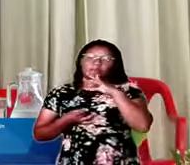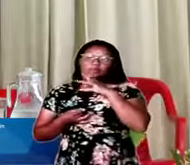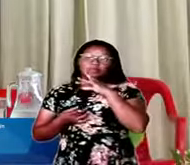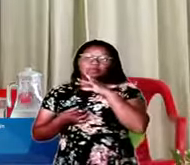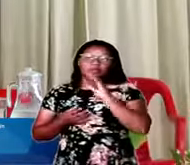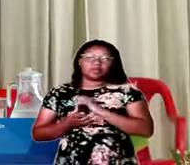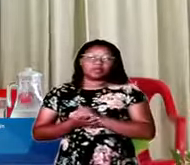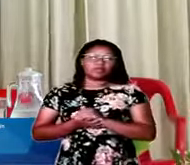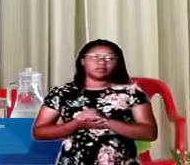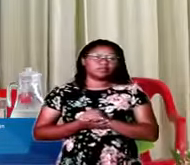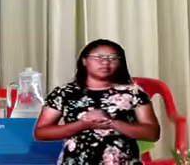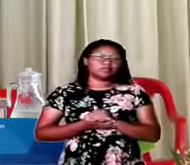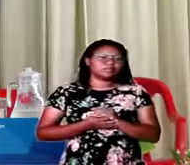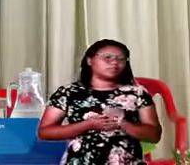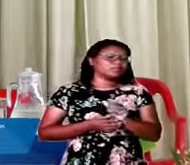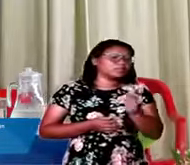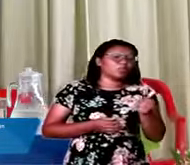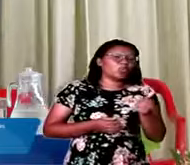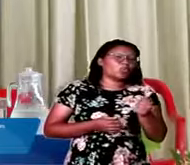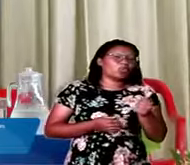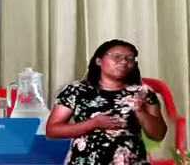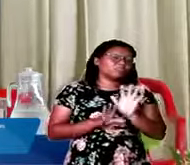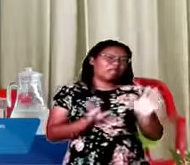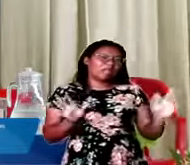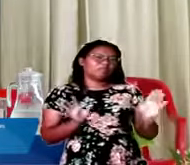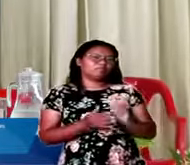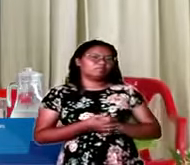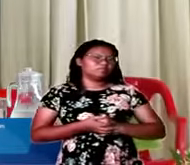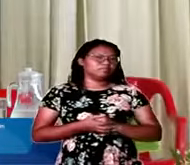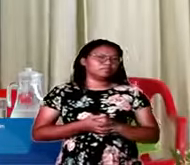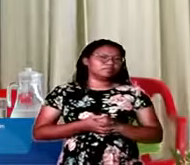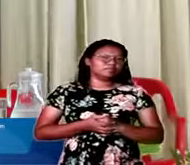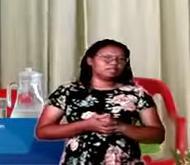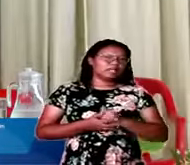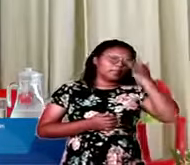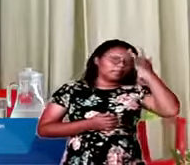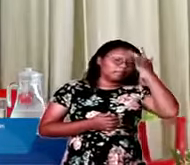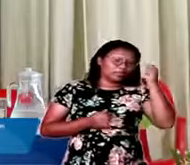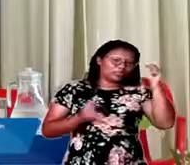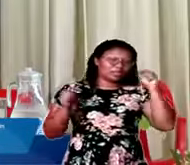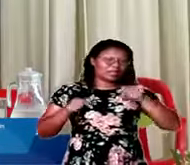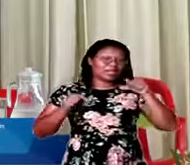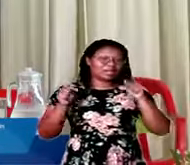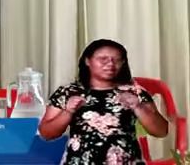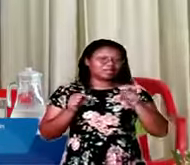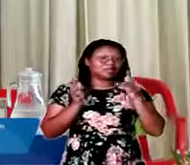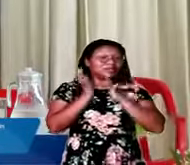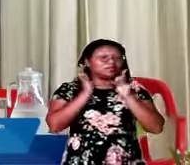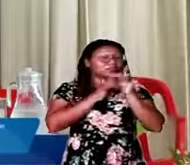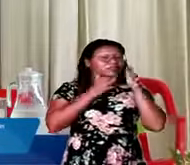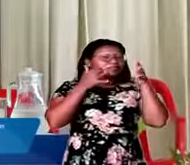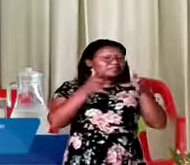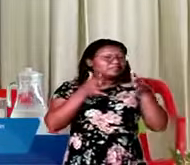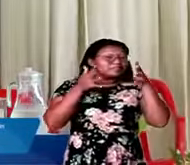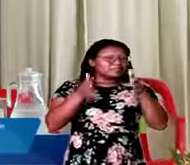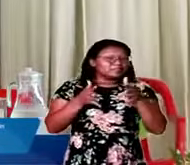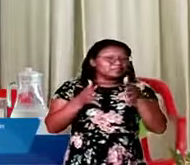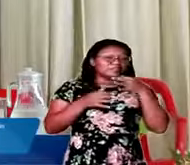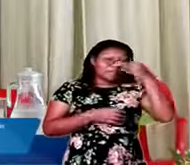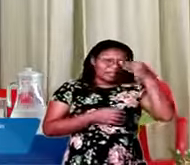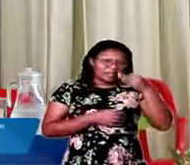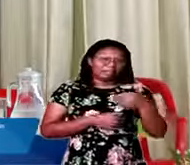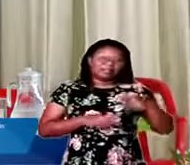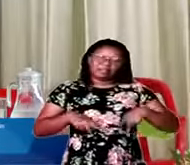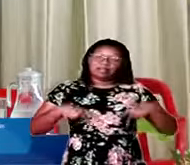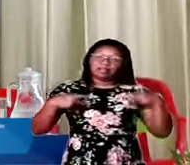todo es trascendente. Porque aquí está enseñando el Señor acerca de la realidad de la